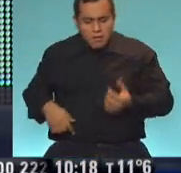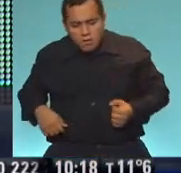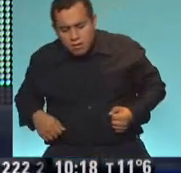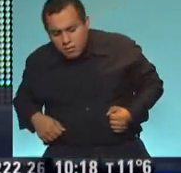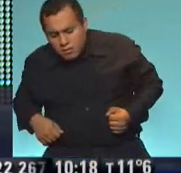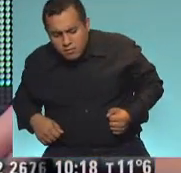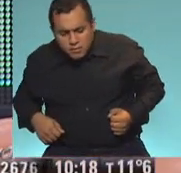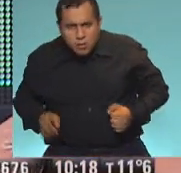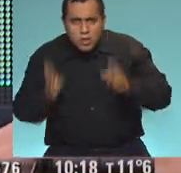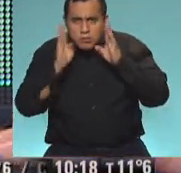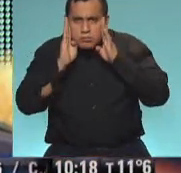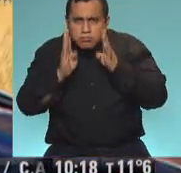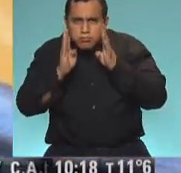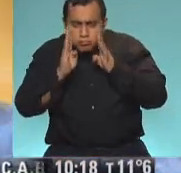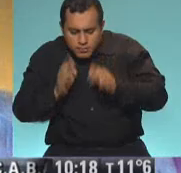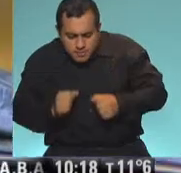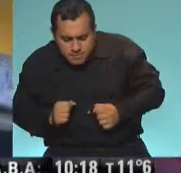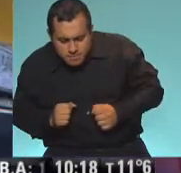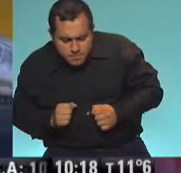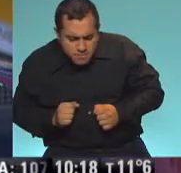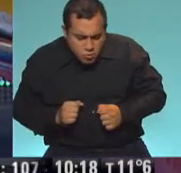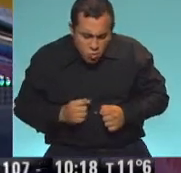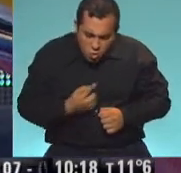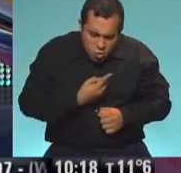concentrado. ¿A dónde llegará?